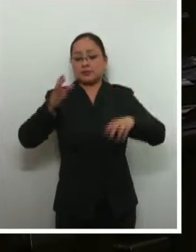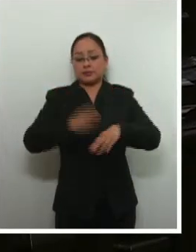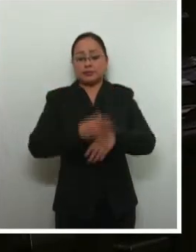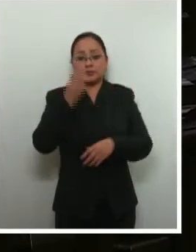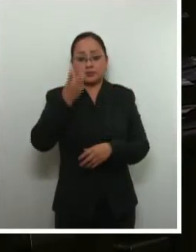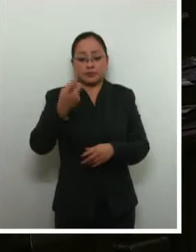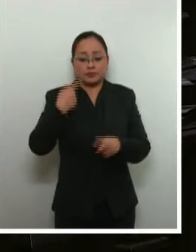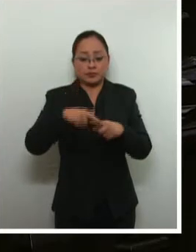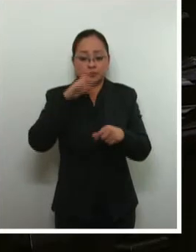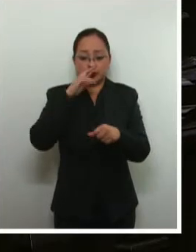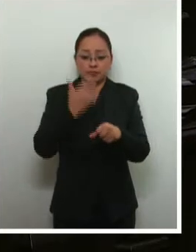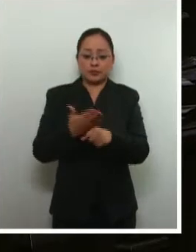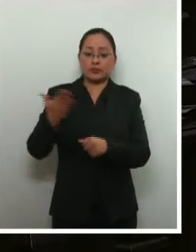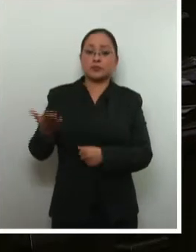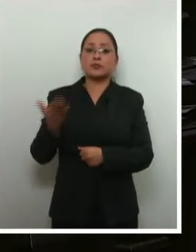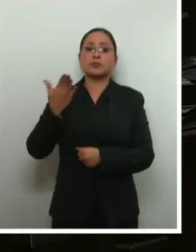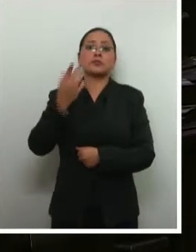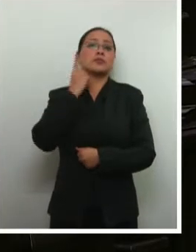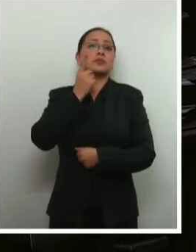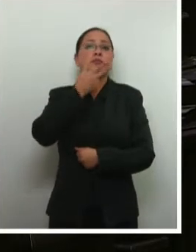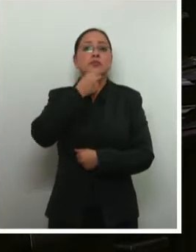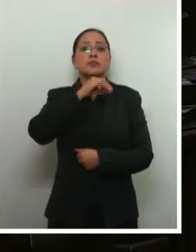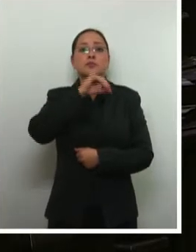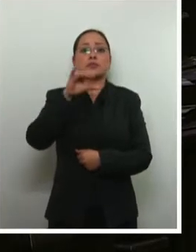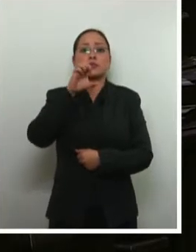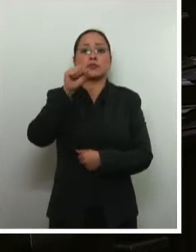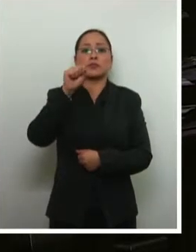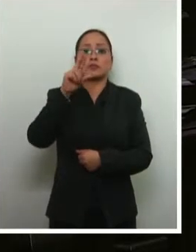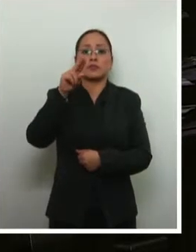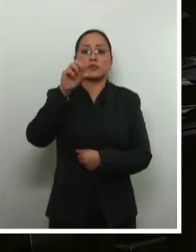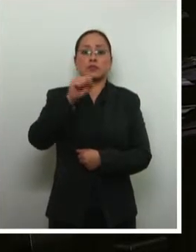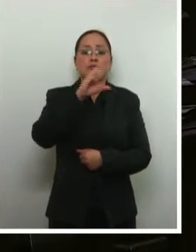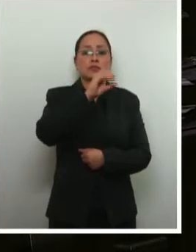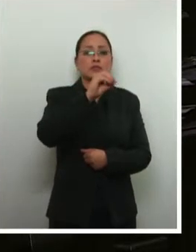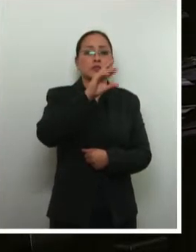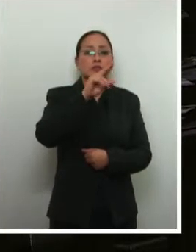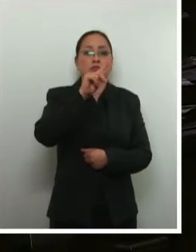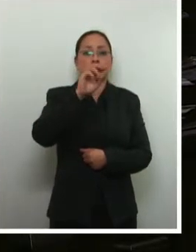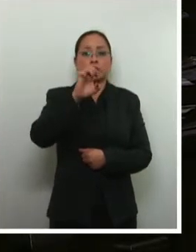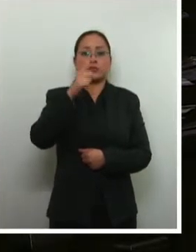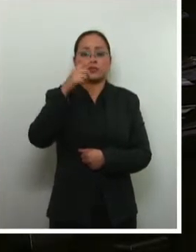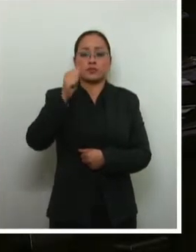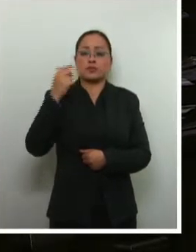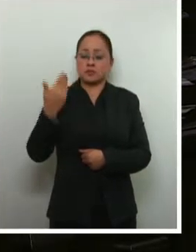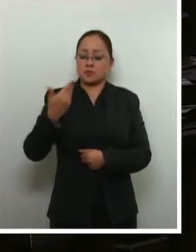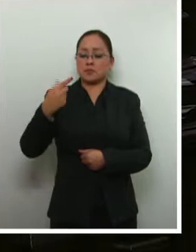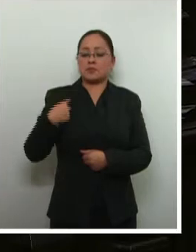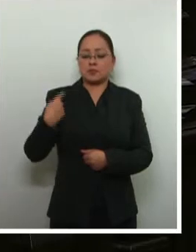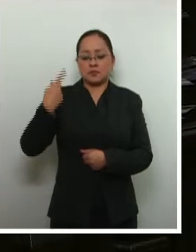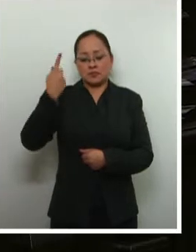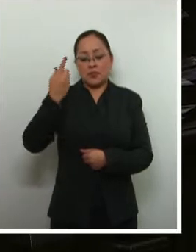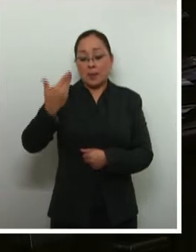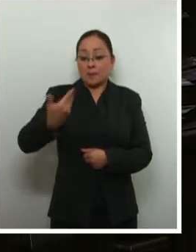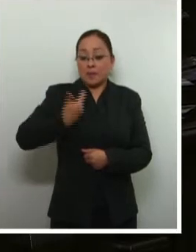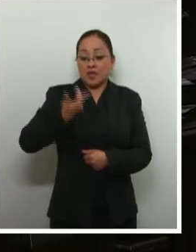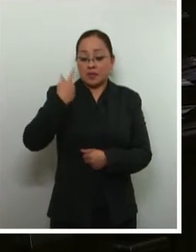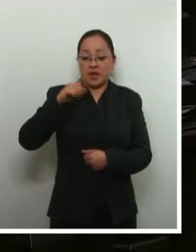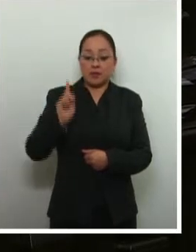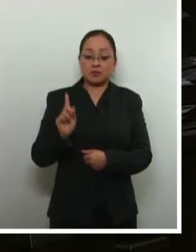el promovente del mismo, el diputado Jesús Ortega, me pidió el uso de la palabra.